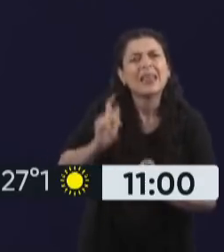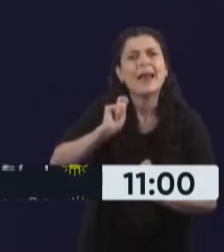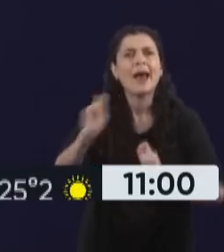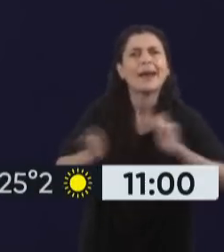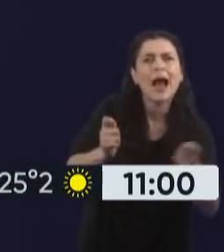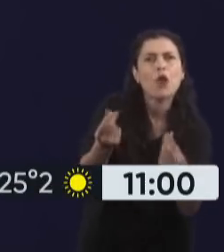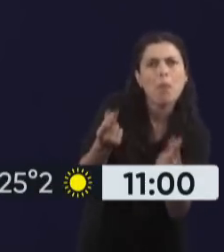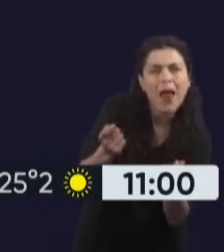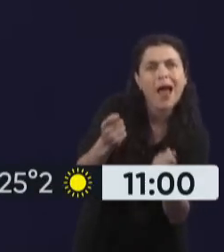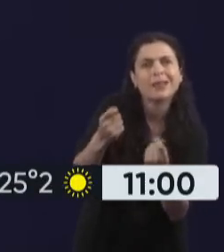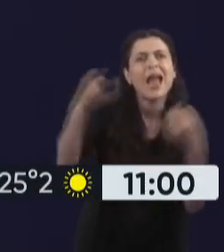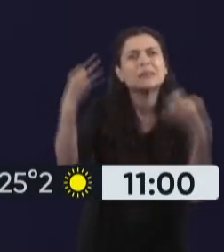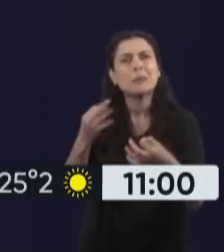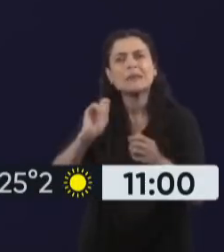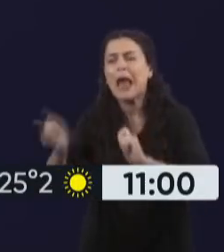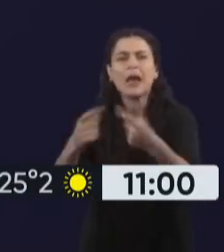que esté